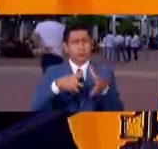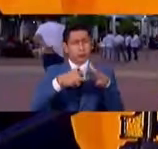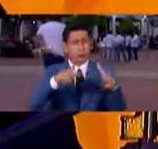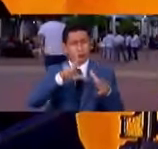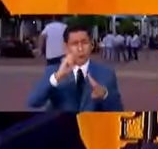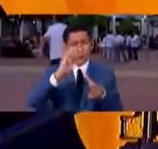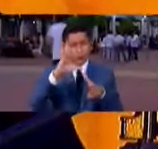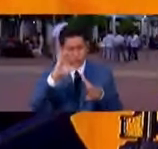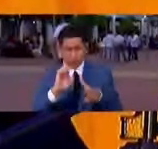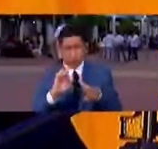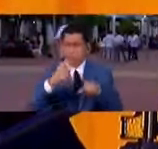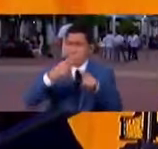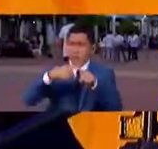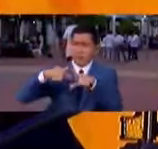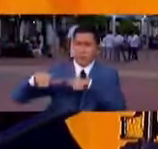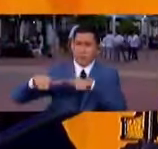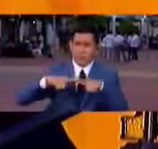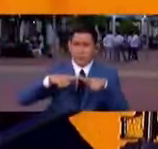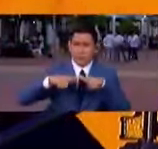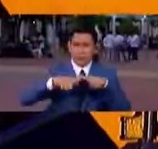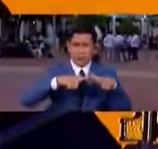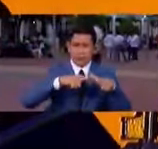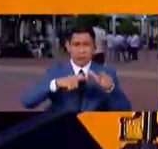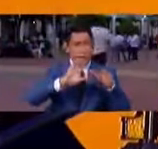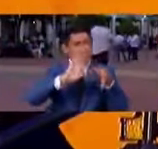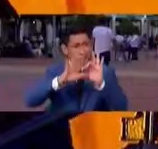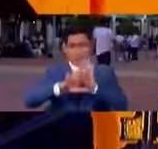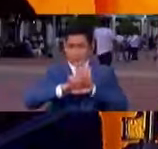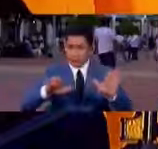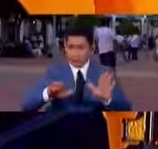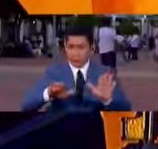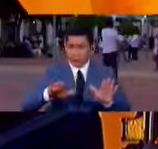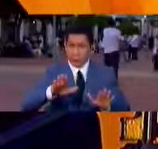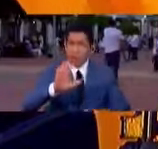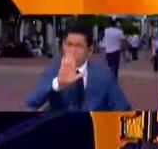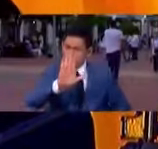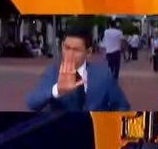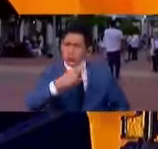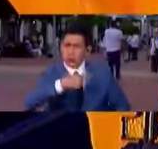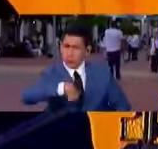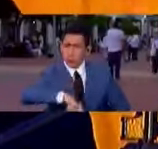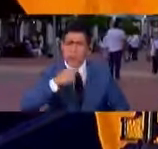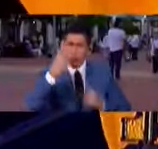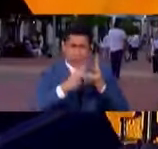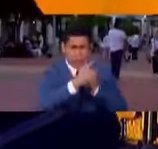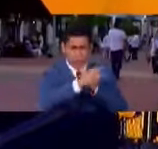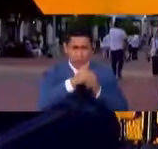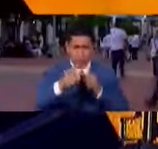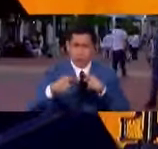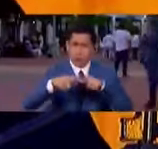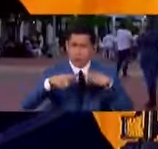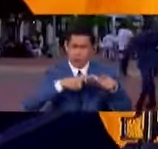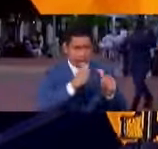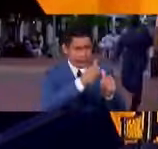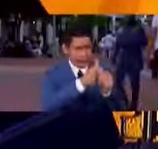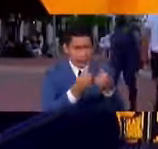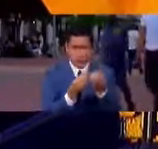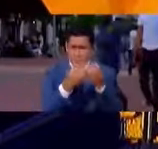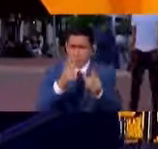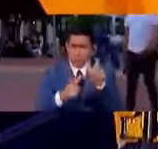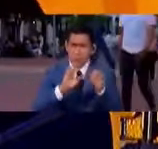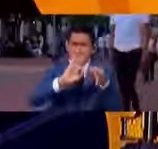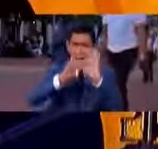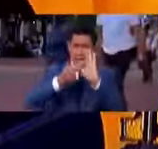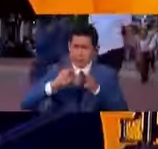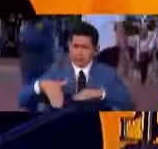Cerro San Eduardo. Sino que eso no lo cuentan, ¿no? Pero nosotros lo recorremos y lo vivimos y estamos con la gente. Mantenimiento vial